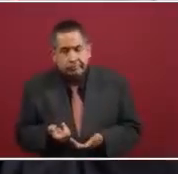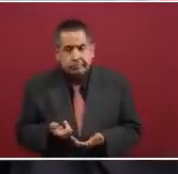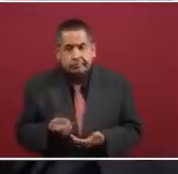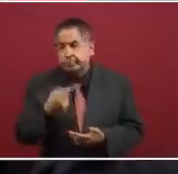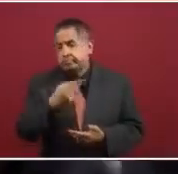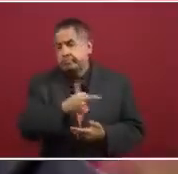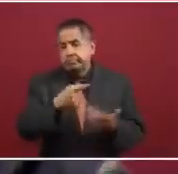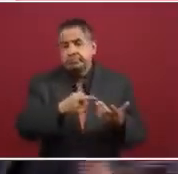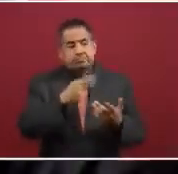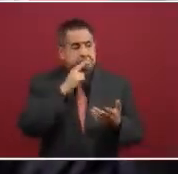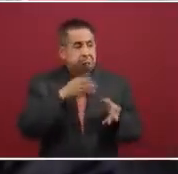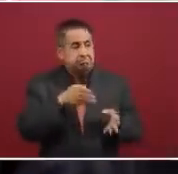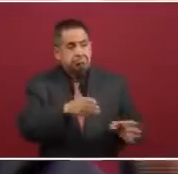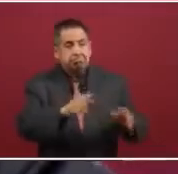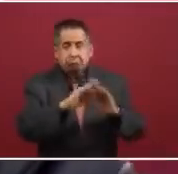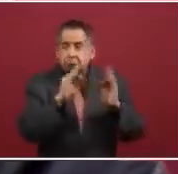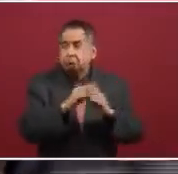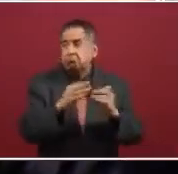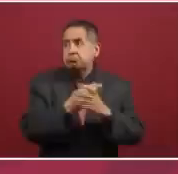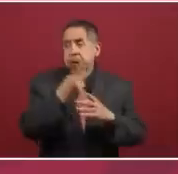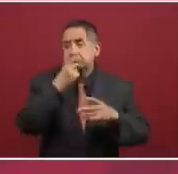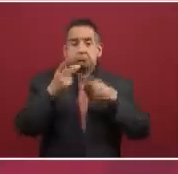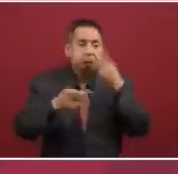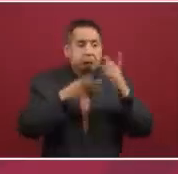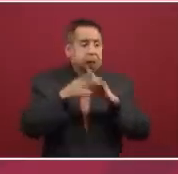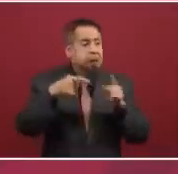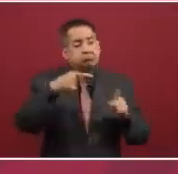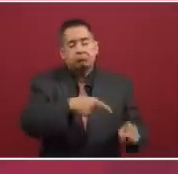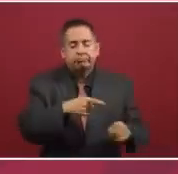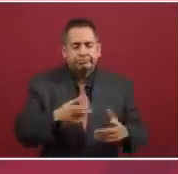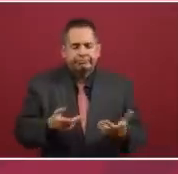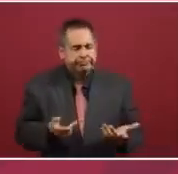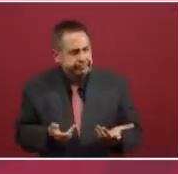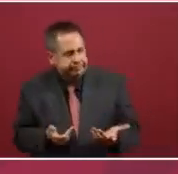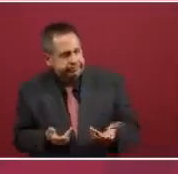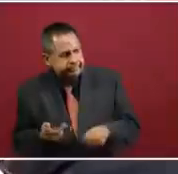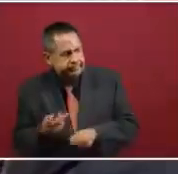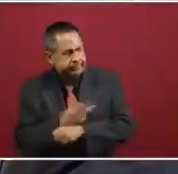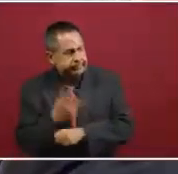ese era el camino, que esa era la opción, que esa era la alternativa.